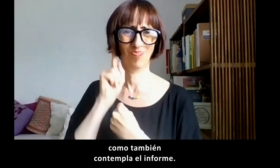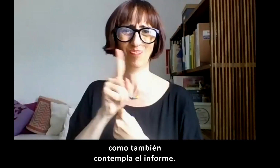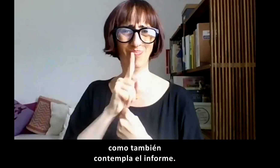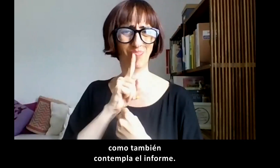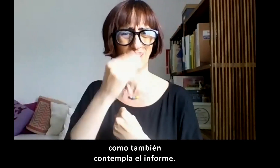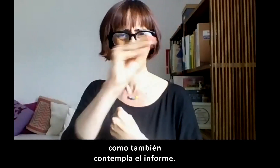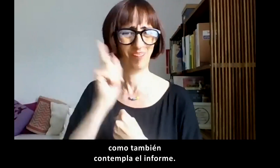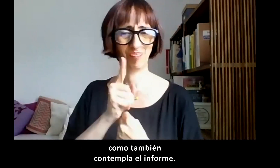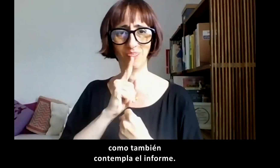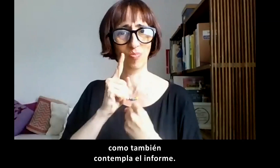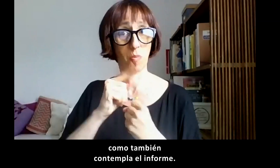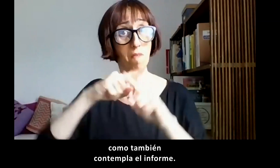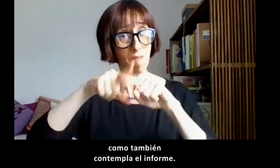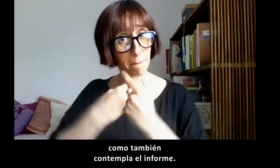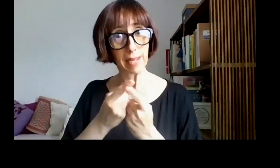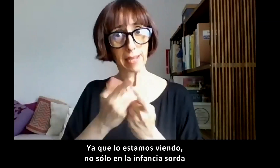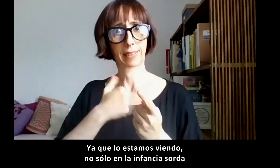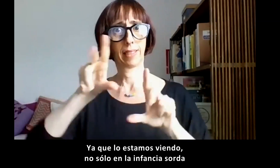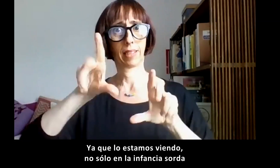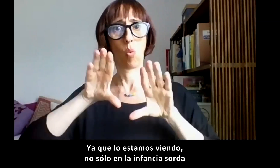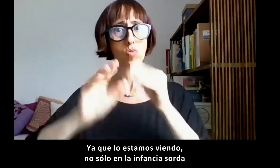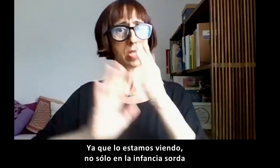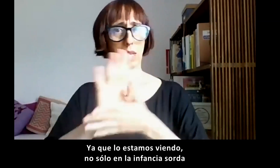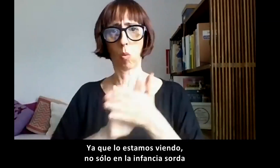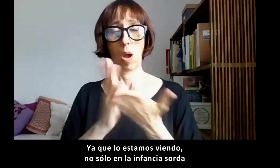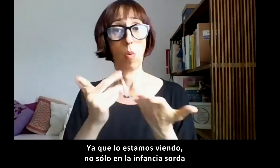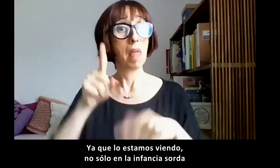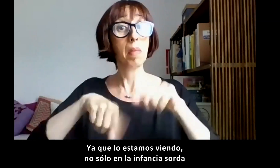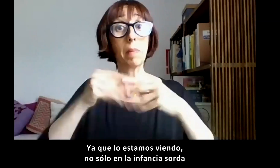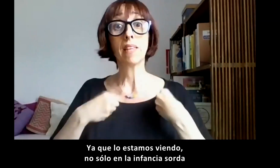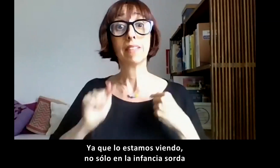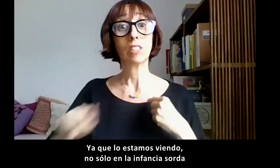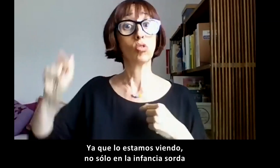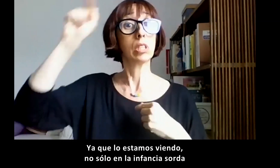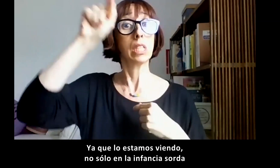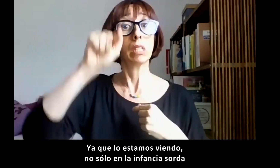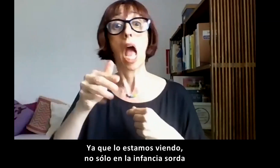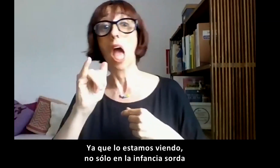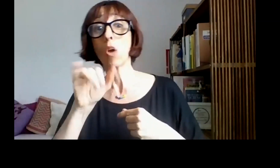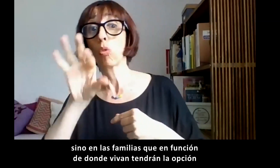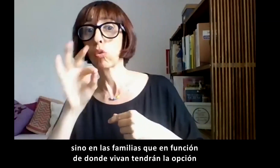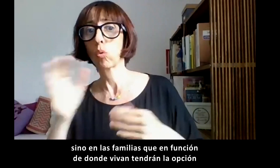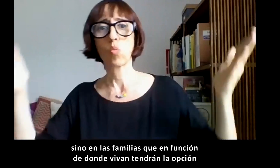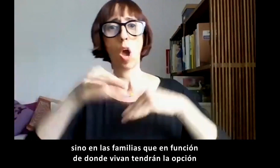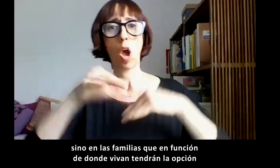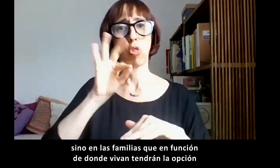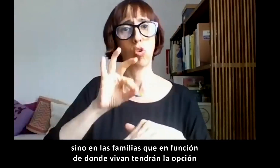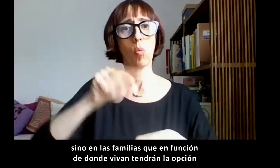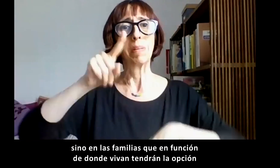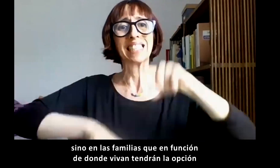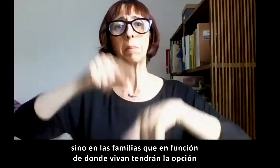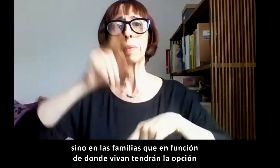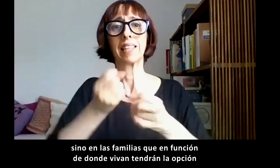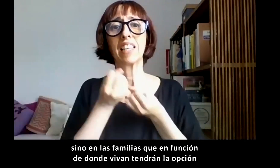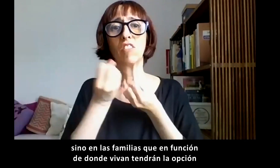contempla el informe, ya que lo estamos viendo, no solo en la infancia sorda, sino en las familias que en función de dónde vivan